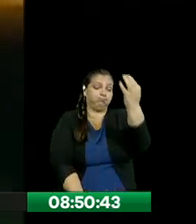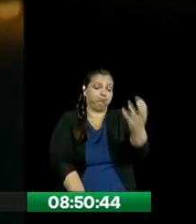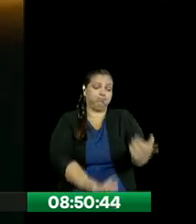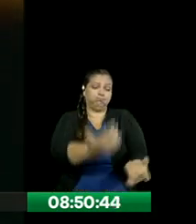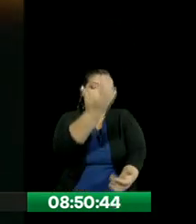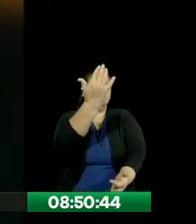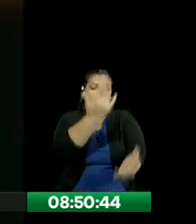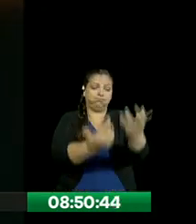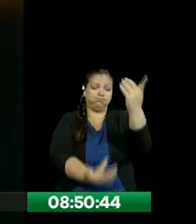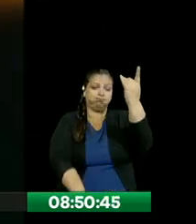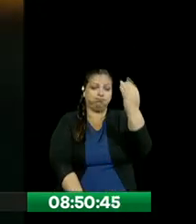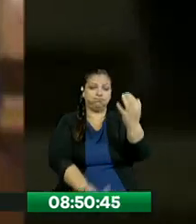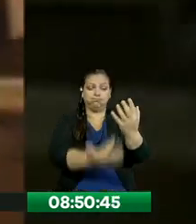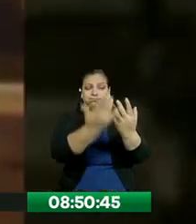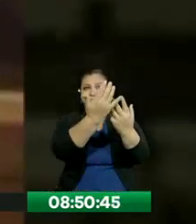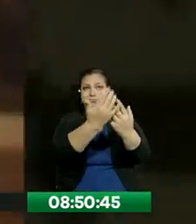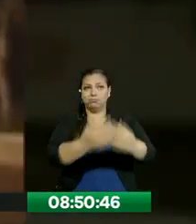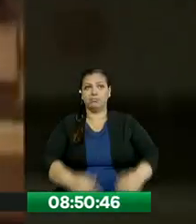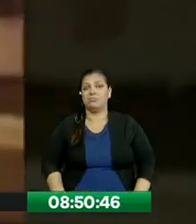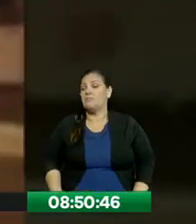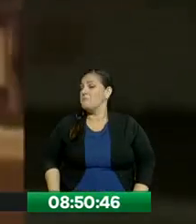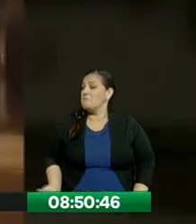explosión y todos a correr.